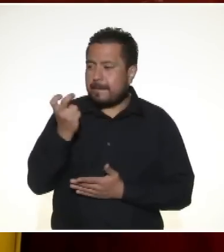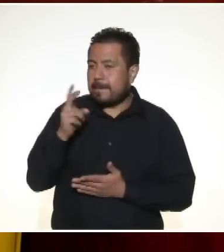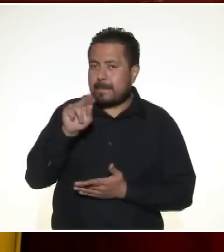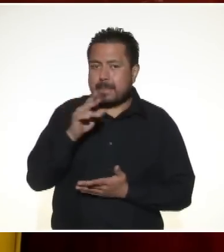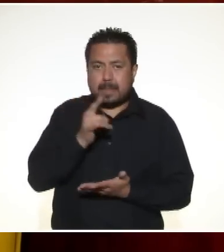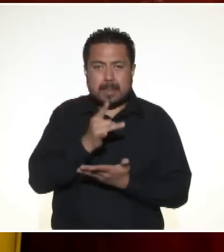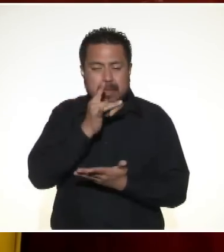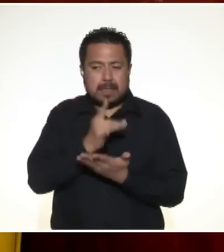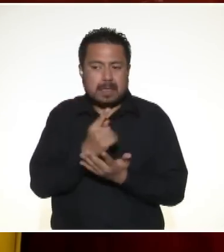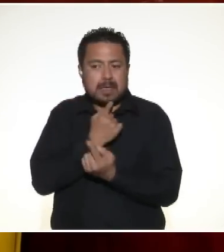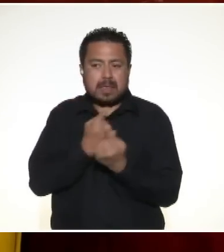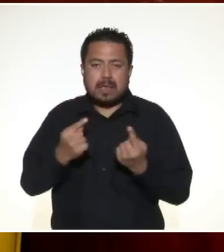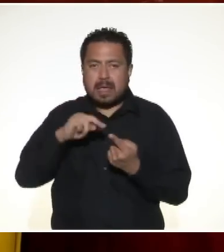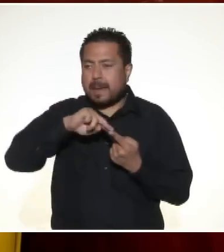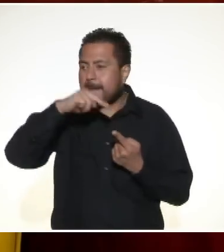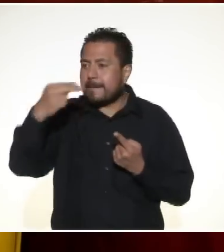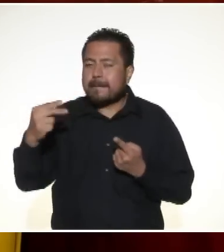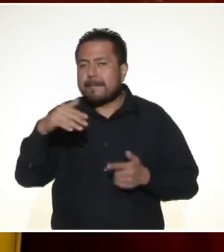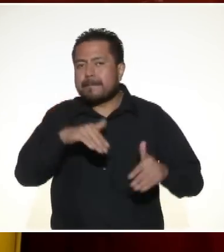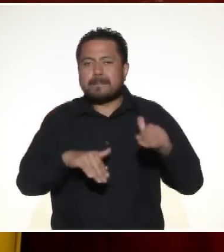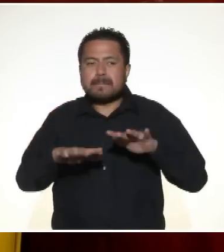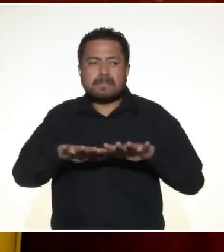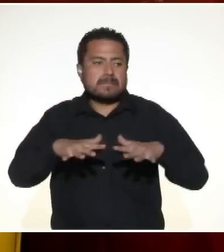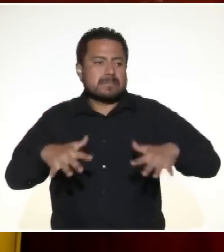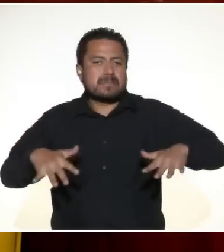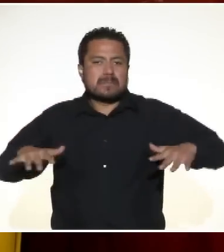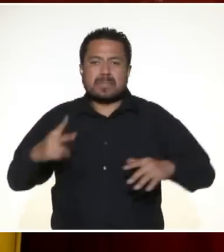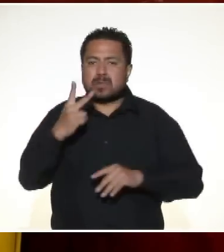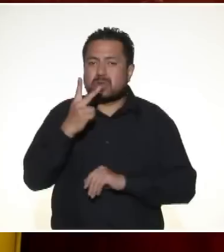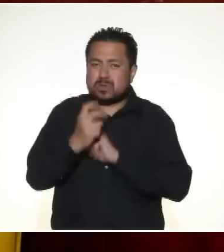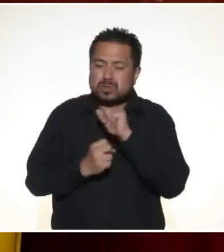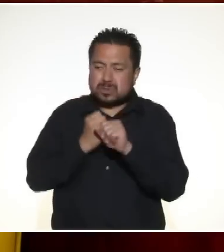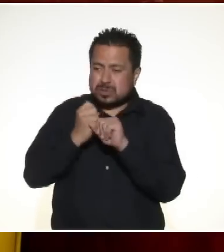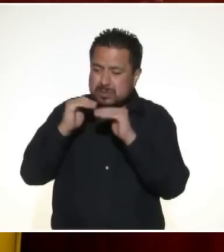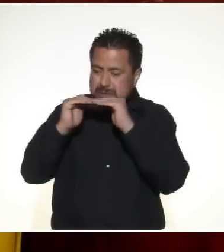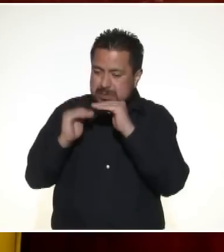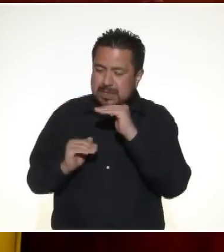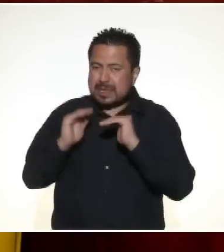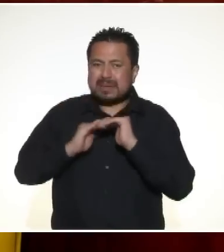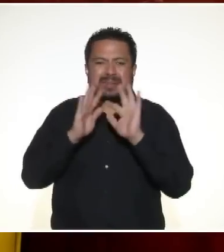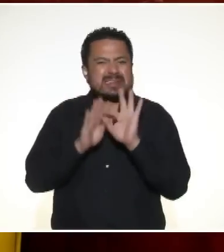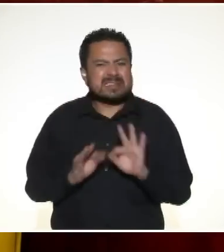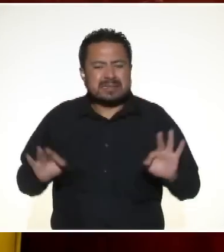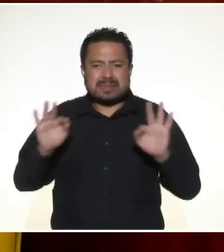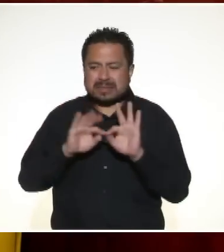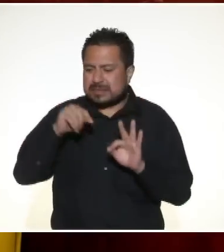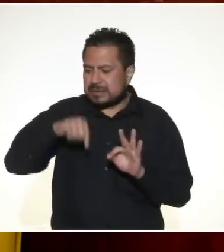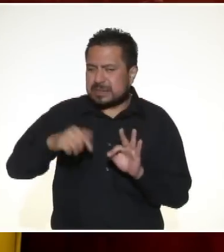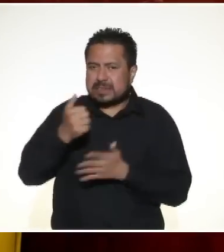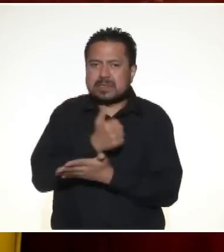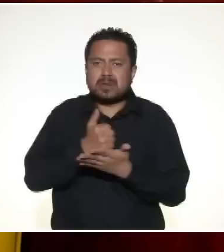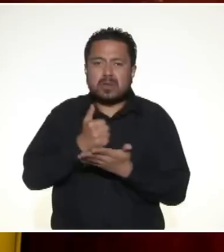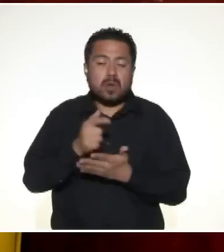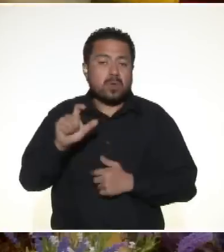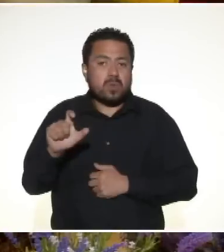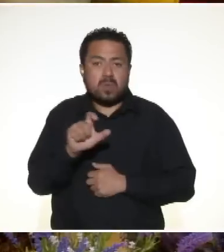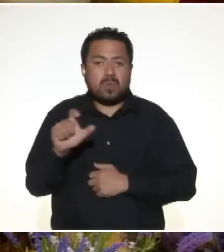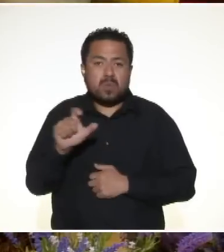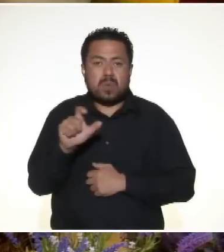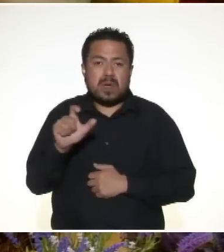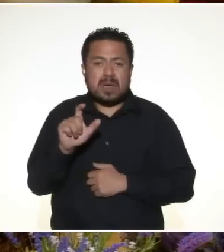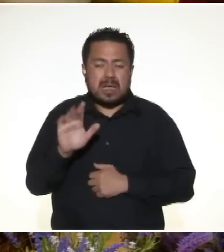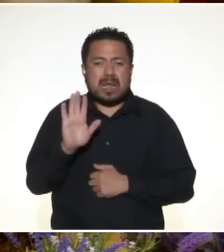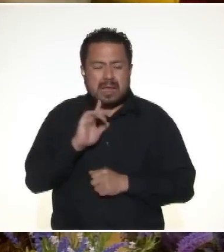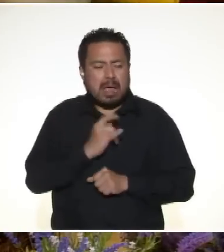los niños cuando van a la alberca o al mar. En los niños menores de 2 años, la principal causa en la ciudad es cuando en sus áreas